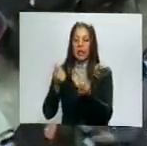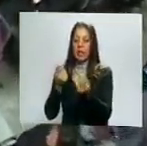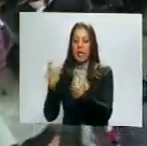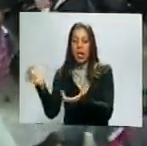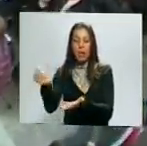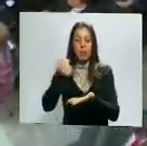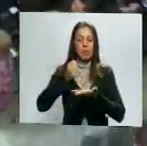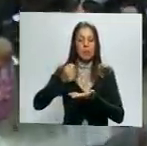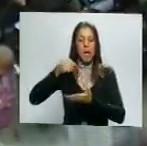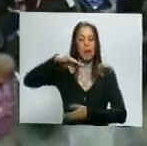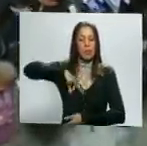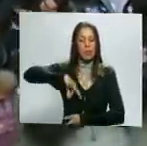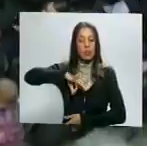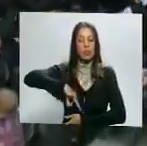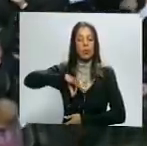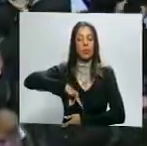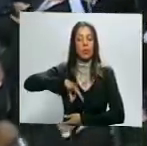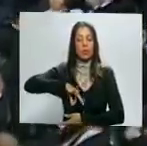ingresos.